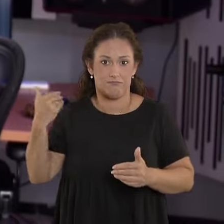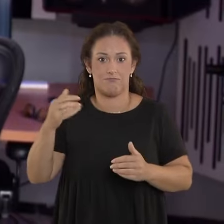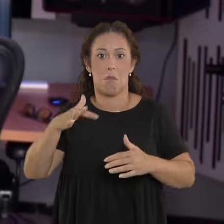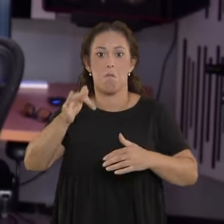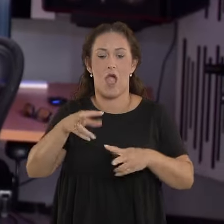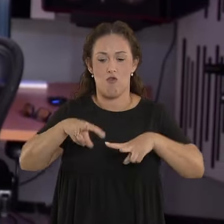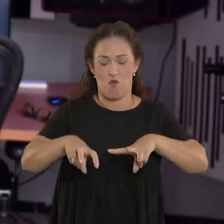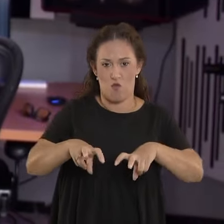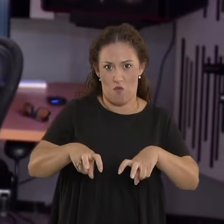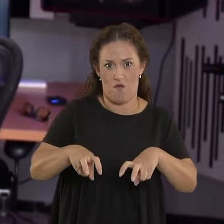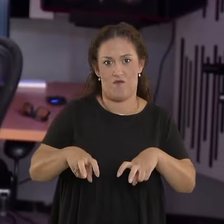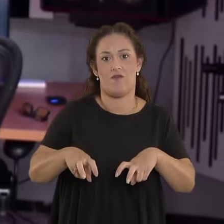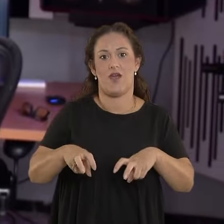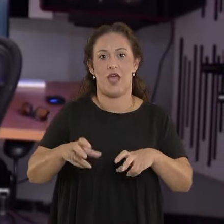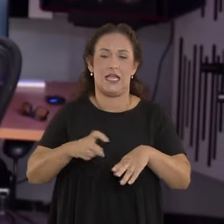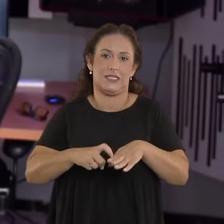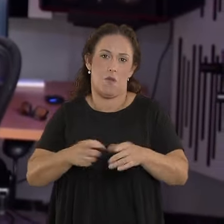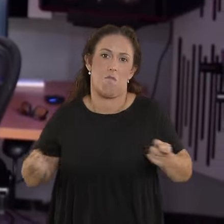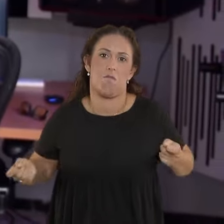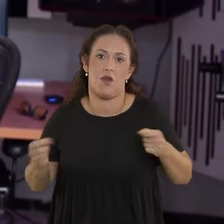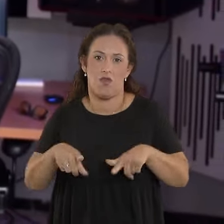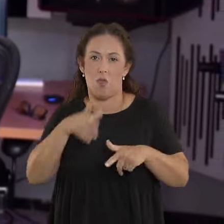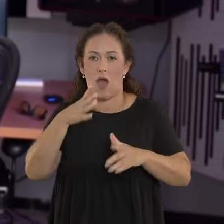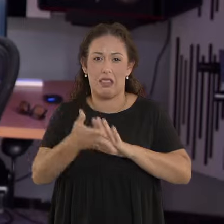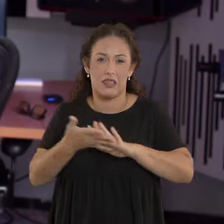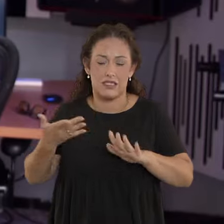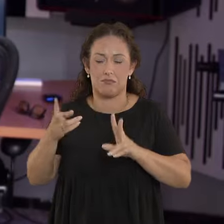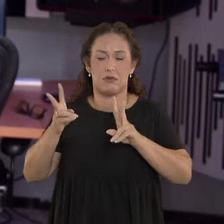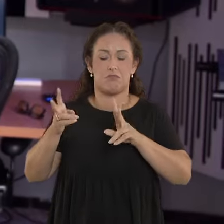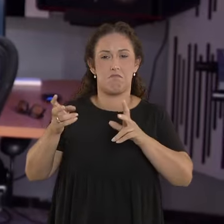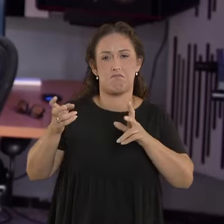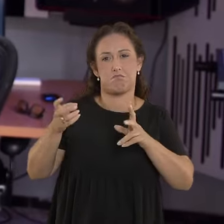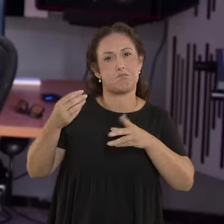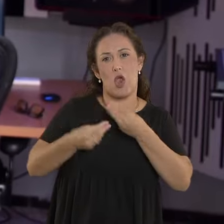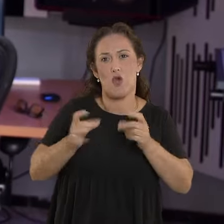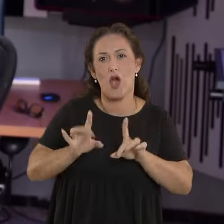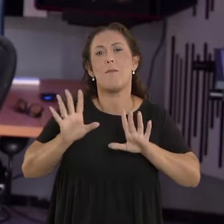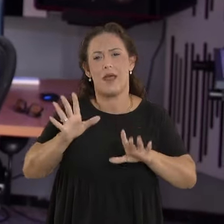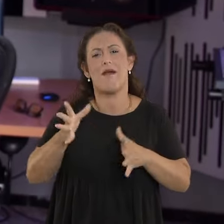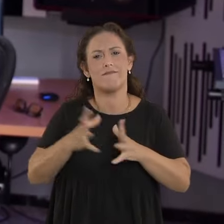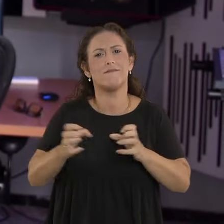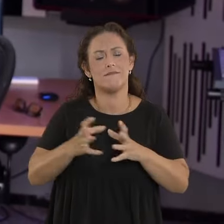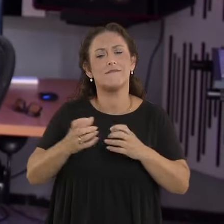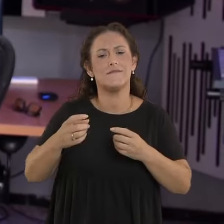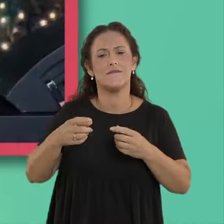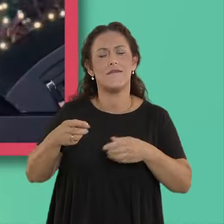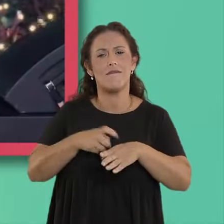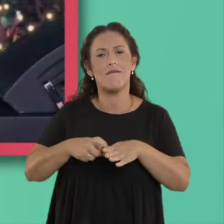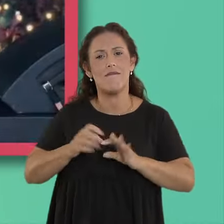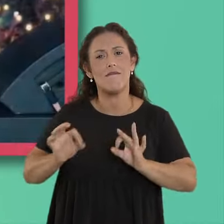y cosas nuevas que voy a traer de ese estilo también, que hace tiempo que no toco y tengo ganas de volver a esos inicios también.